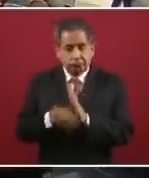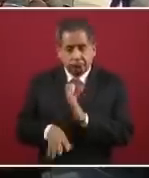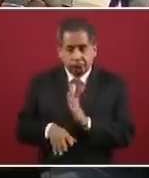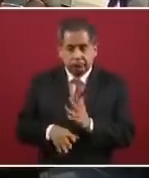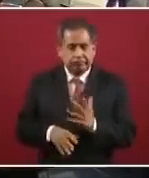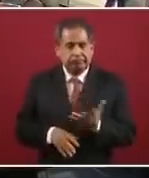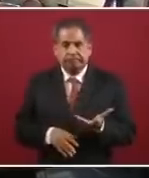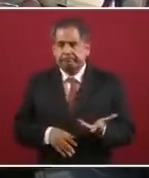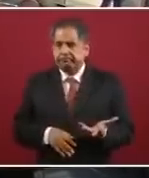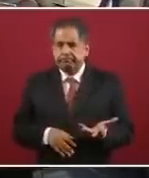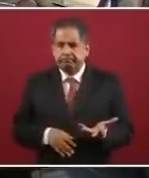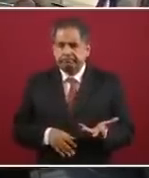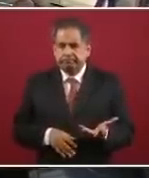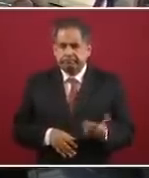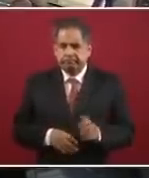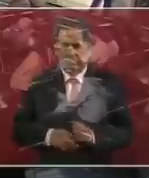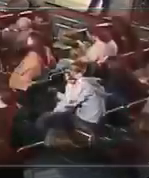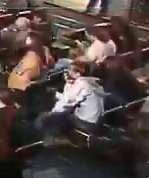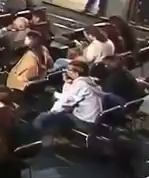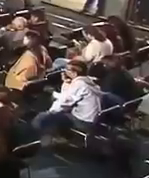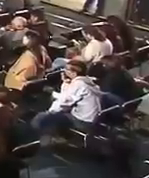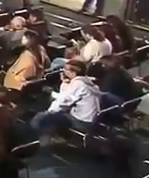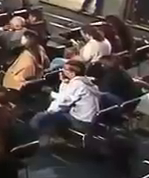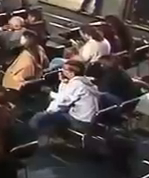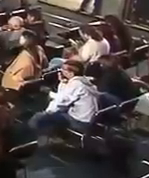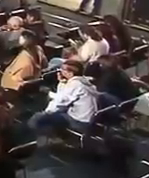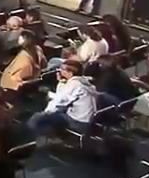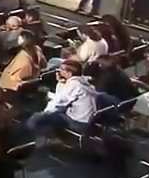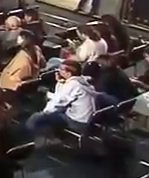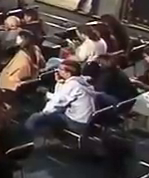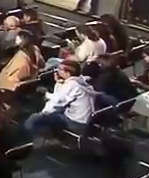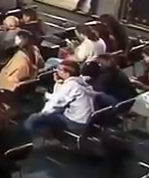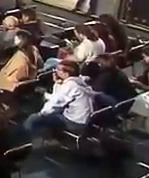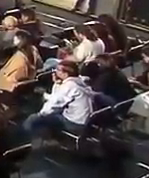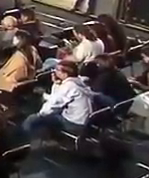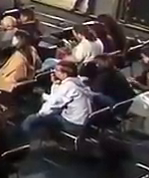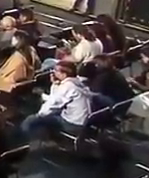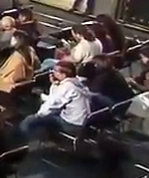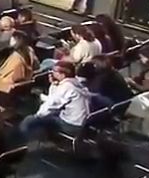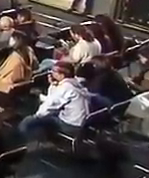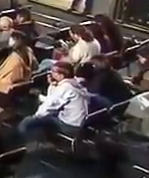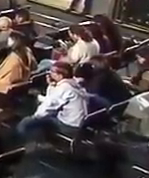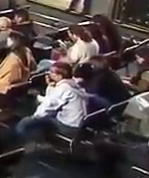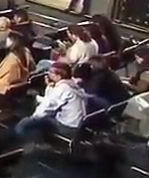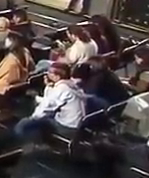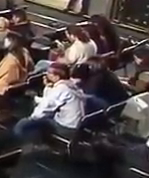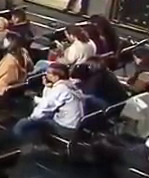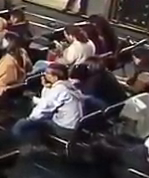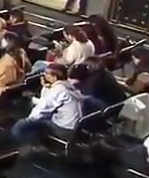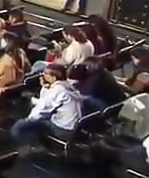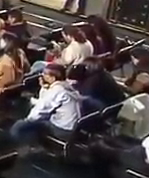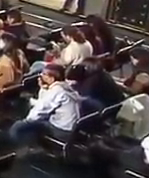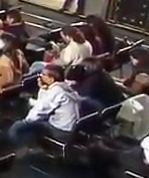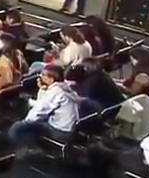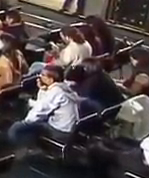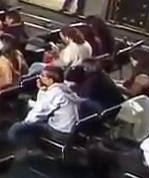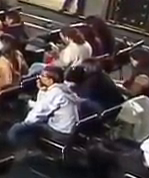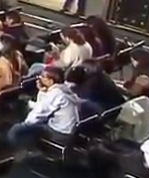y no solo lo detienen a él, sino detienen a migrantes, y tenemos que buscar la